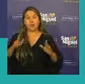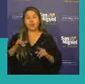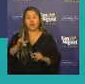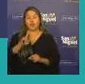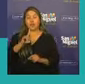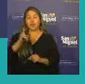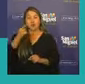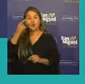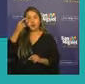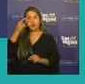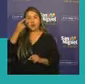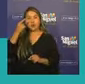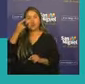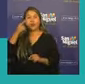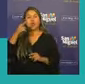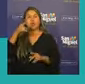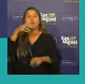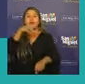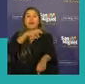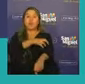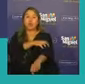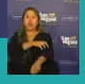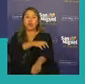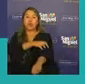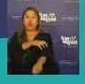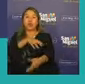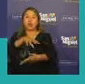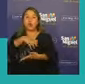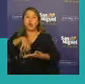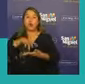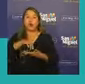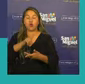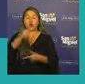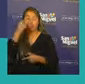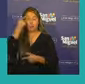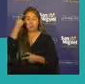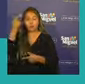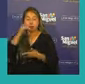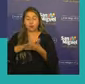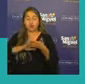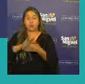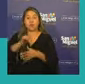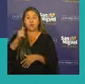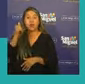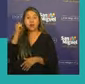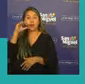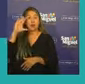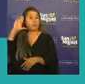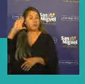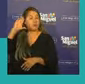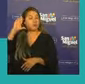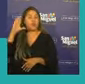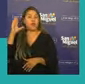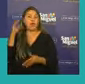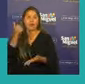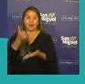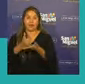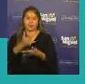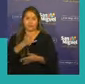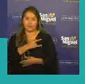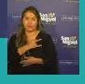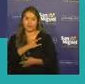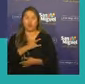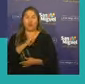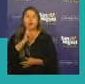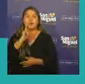también para la región, o sea, para nuestra comuna. Ayer escuchaba al alcalde de Maipú. Maipú tiene en